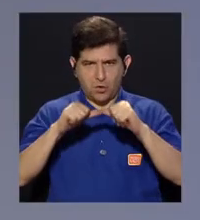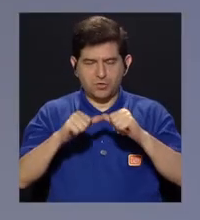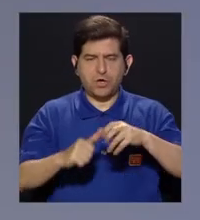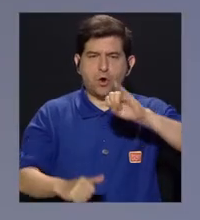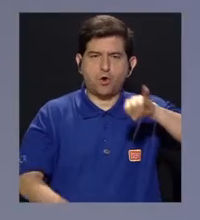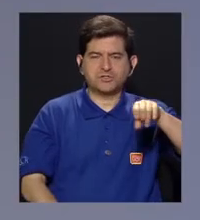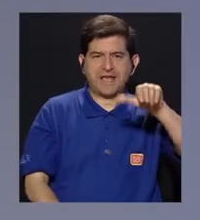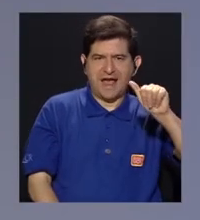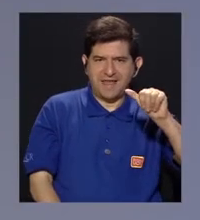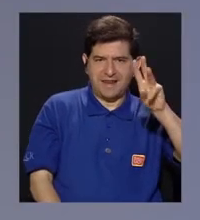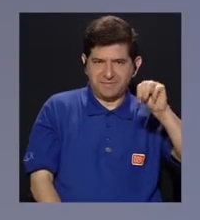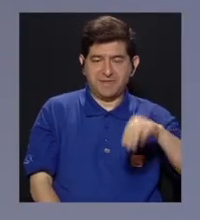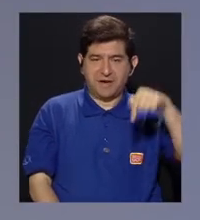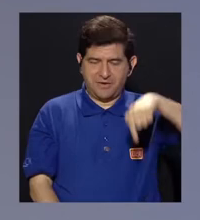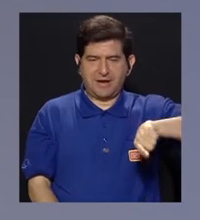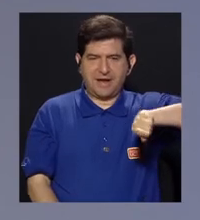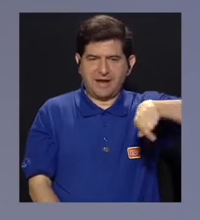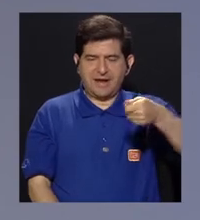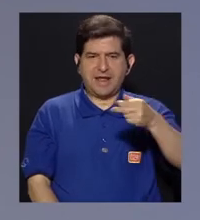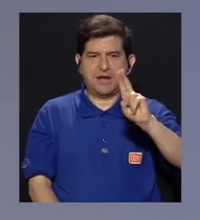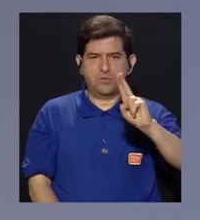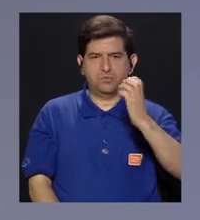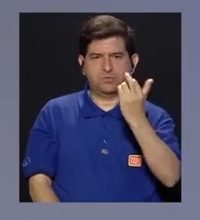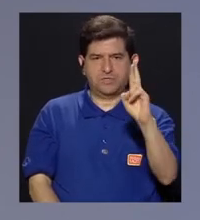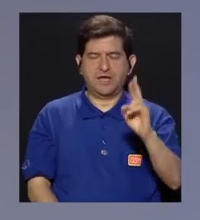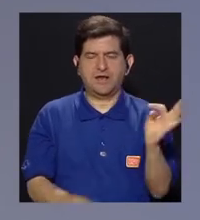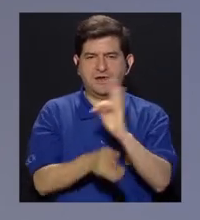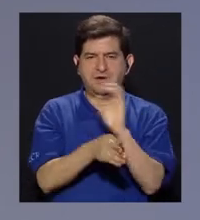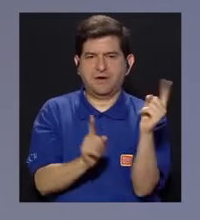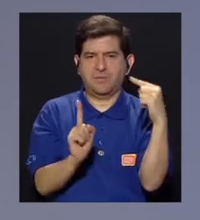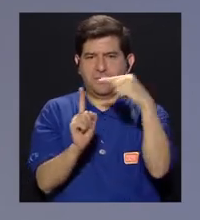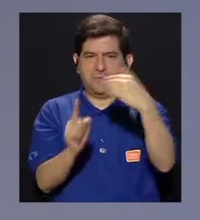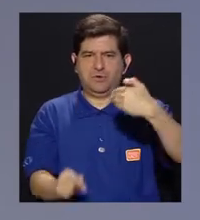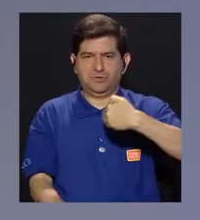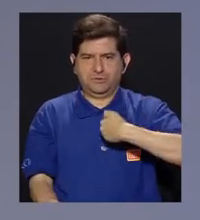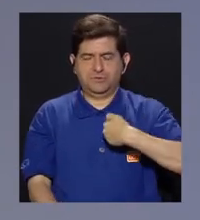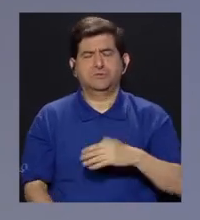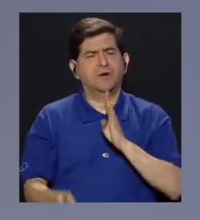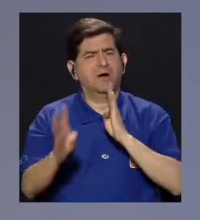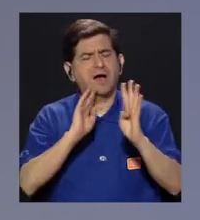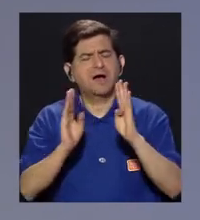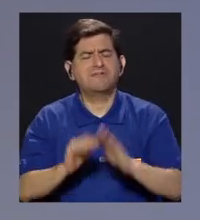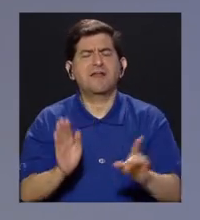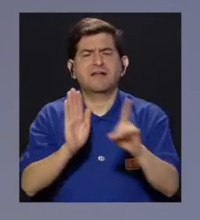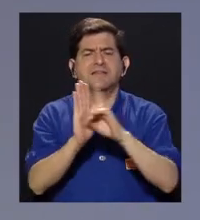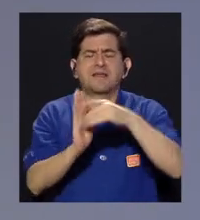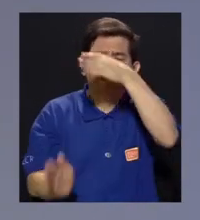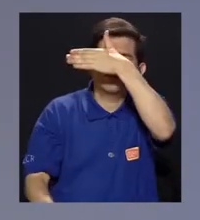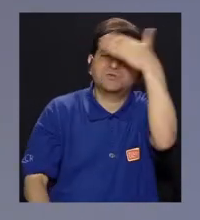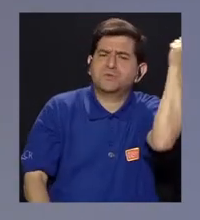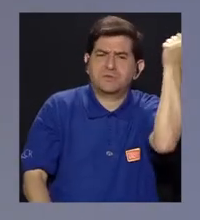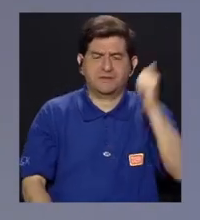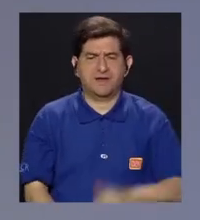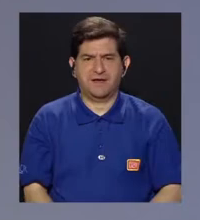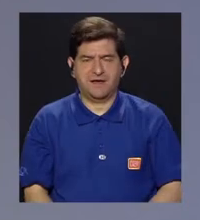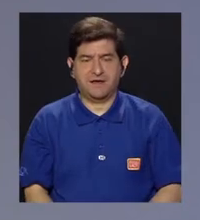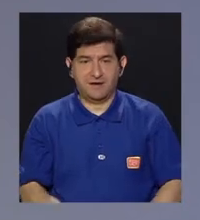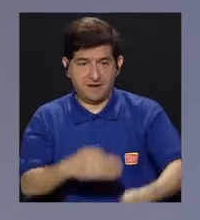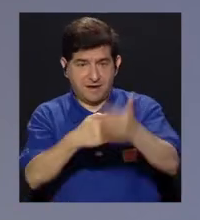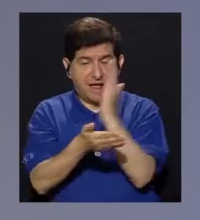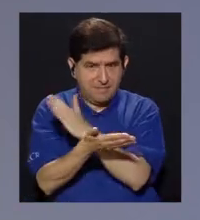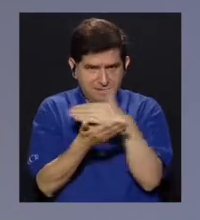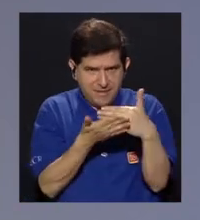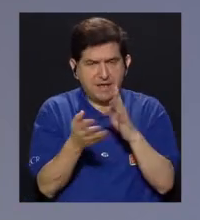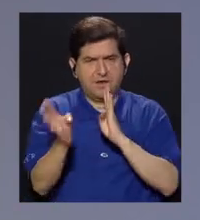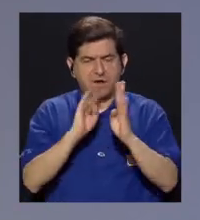empezamos con pro sea del mismo verano a los estudios del canal universidad de costa rica donde hacemos televisión con sentido hablando sobre el derecho al olvido en